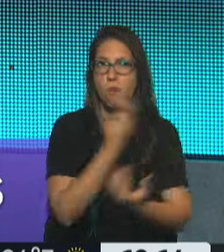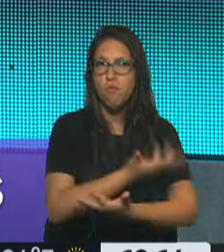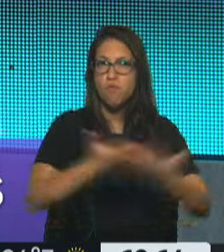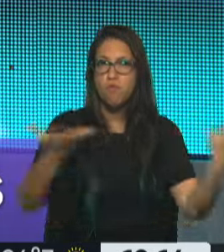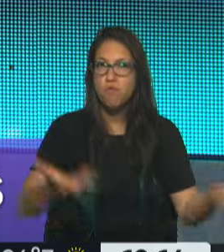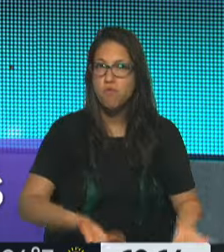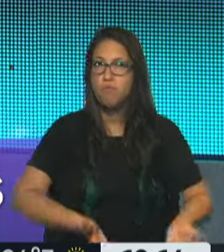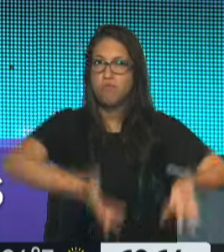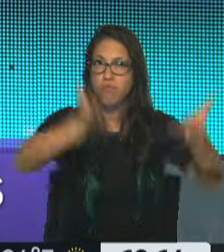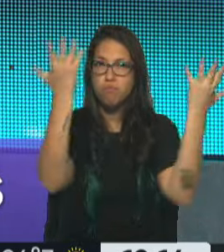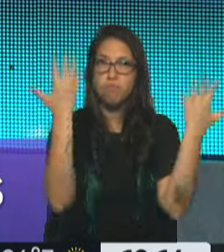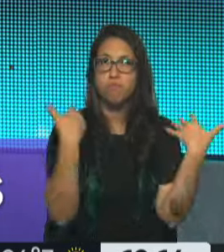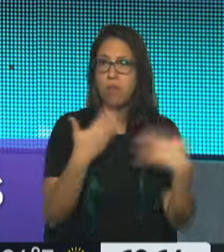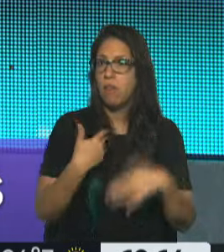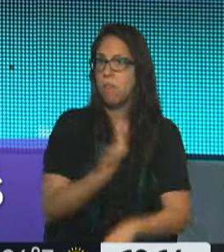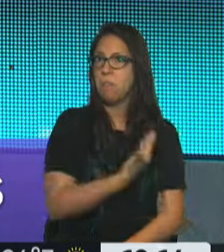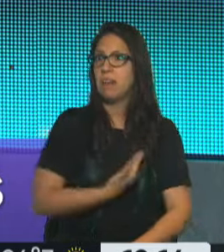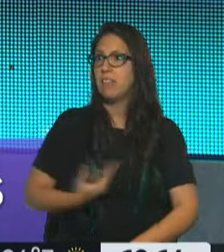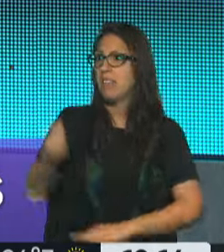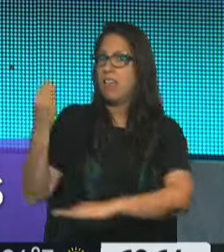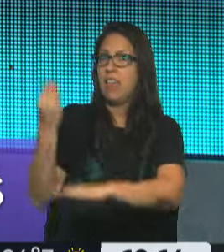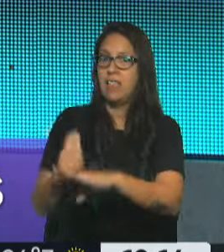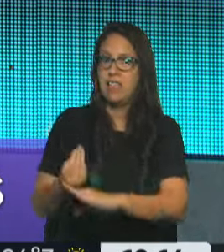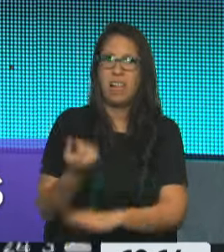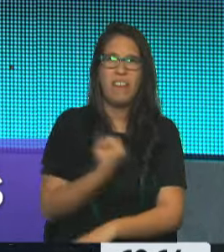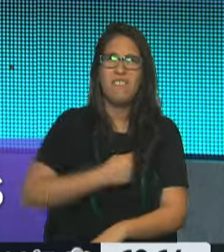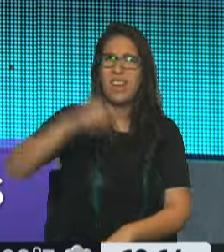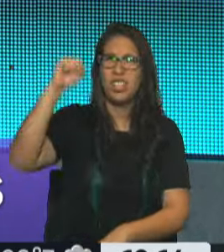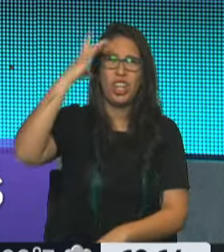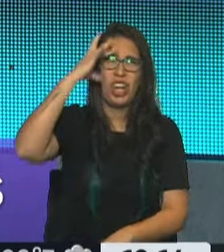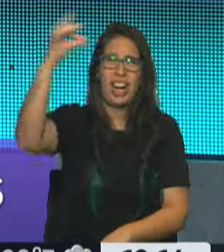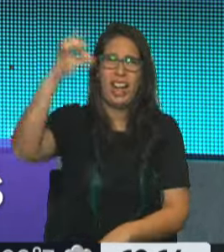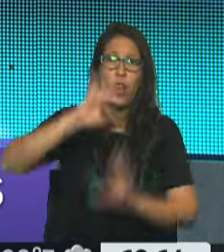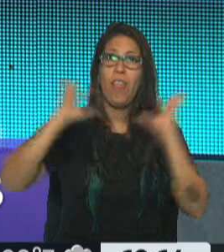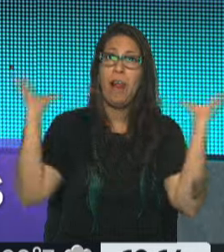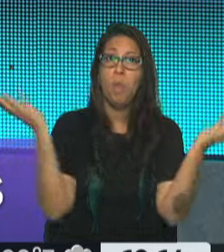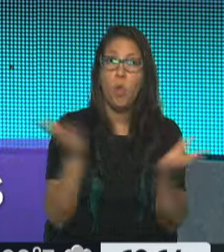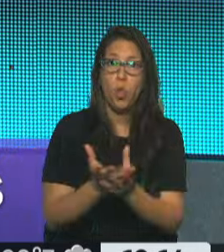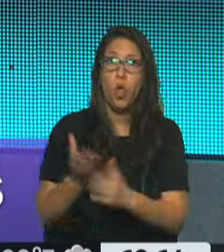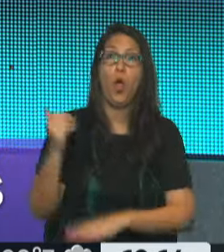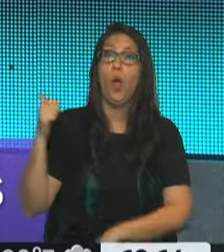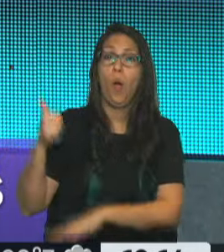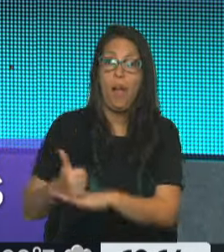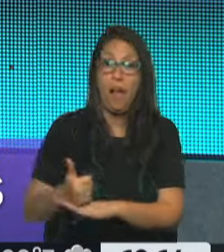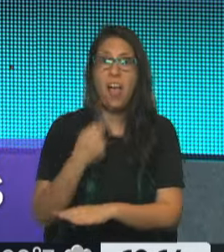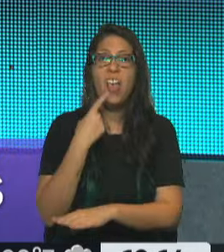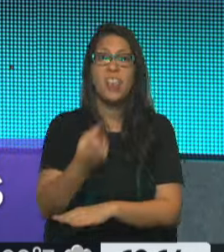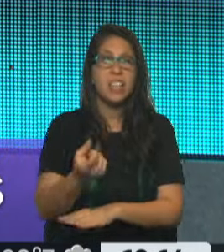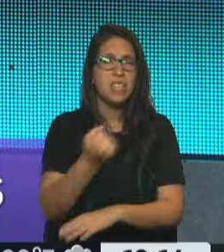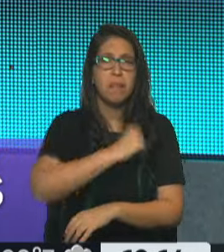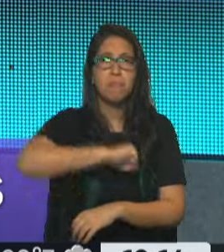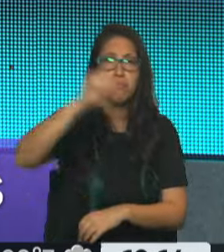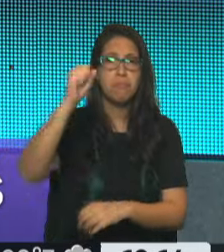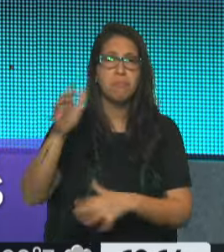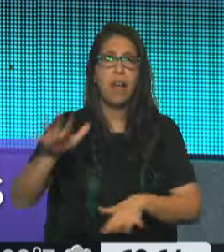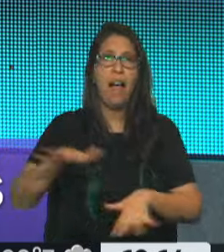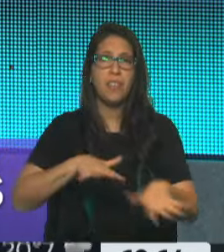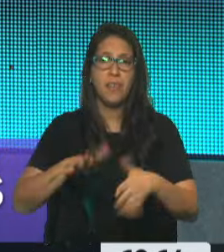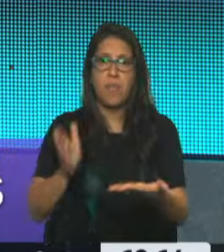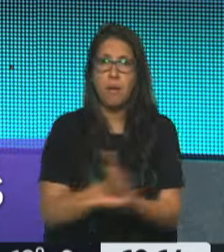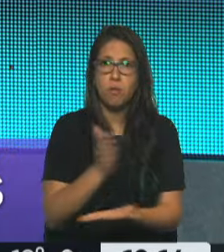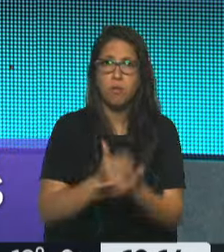crecimiento super va un presidente un país que tiene la mayor inflación del mundo que plantea recesión esta inflación y